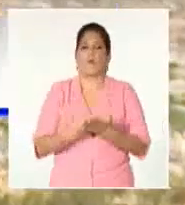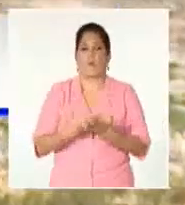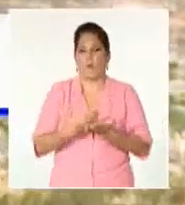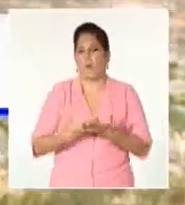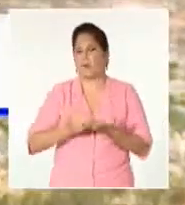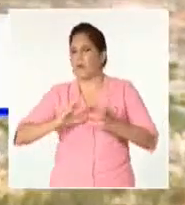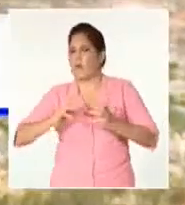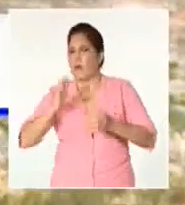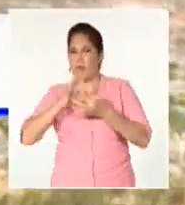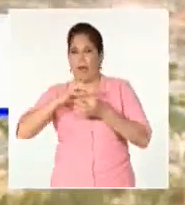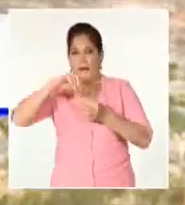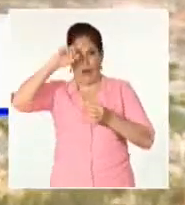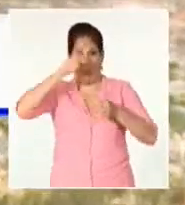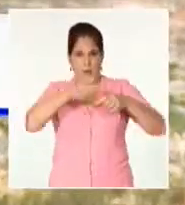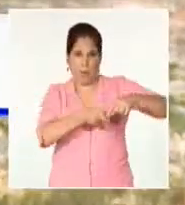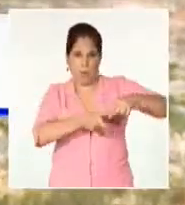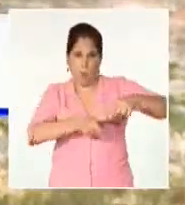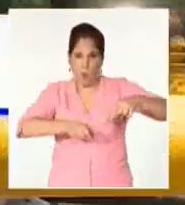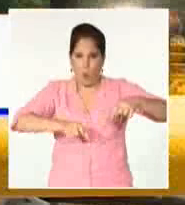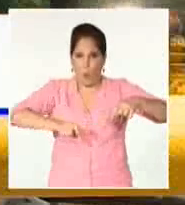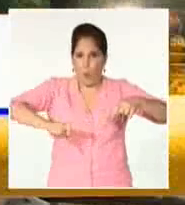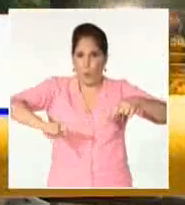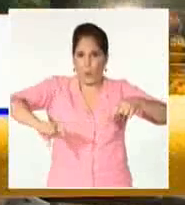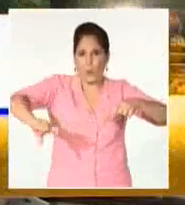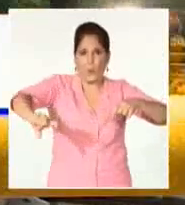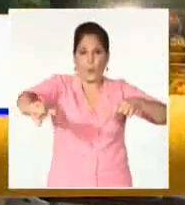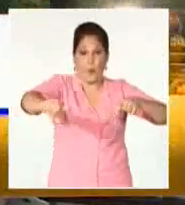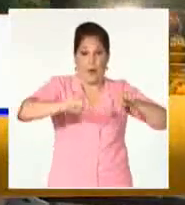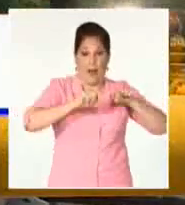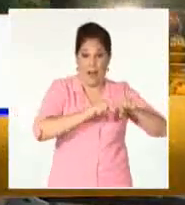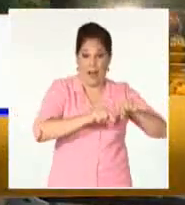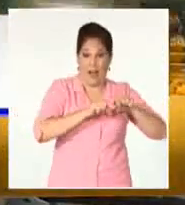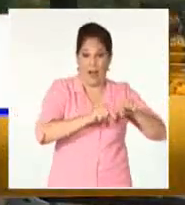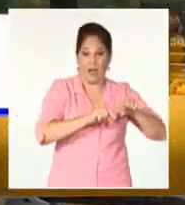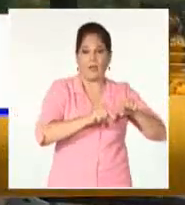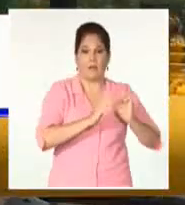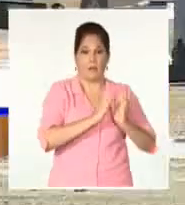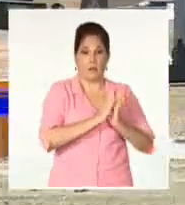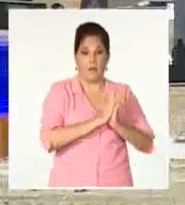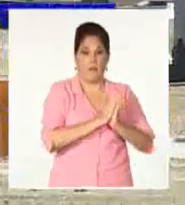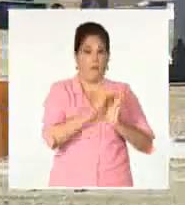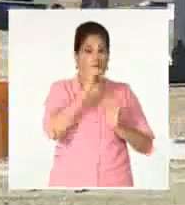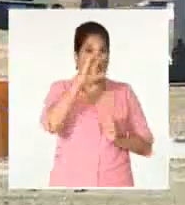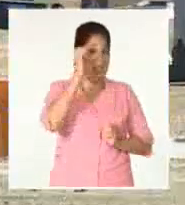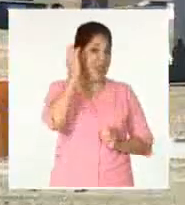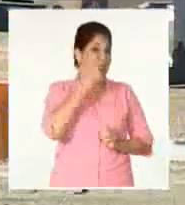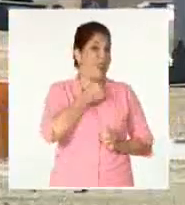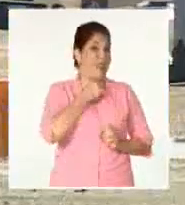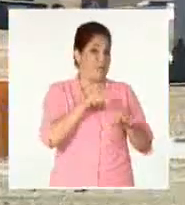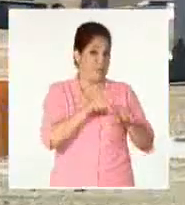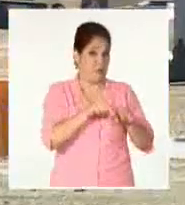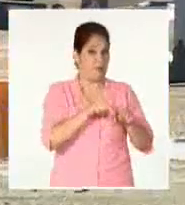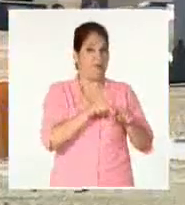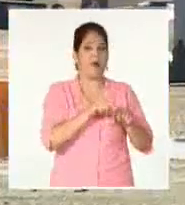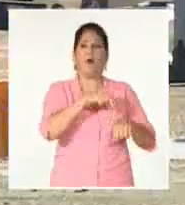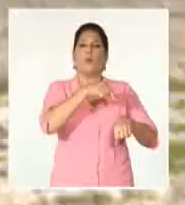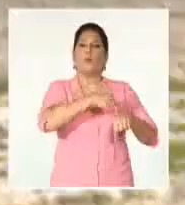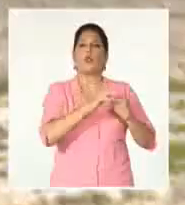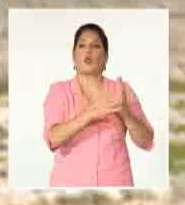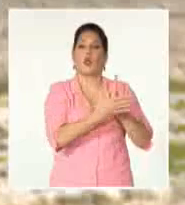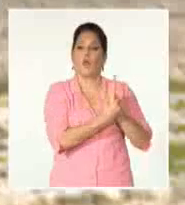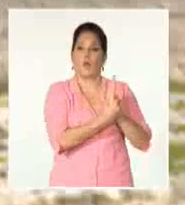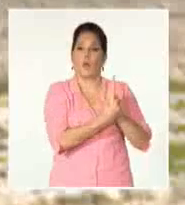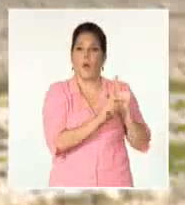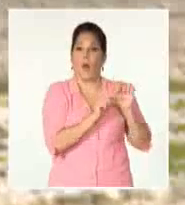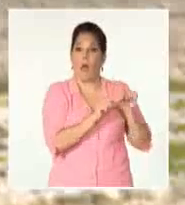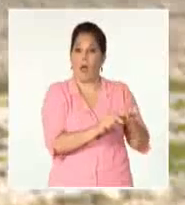El gasoducto que transportará el gas desde el yacimiento de Fraile hasta Energas de Puerto Escondido. El aporte de